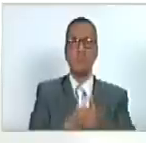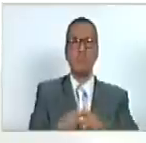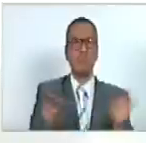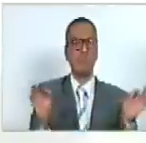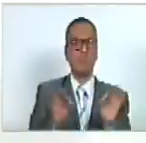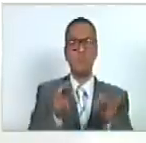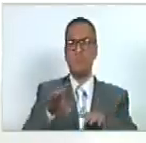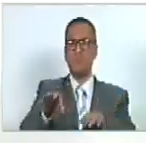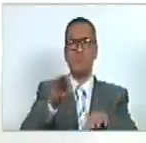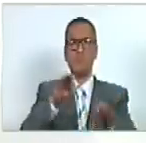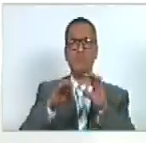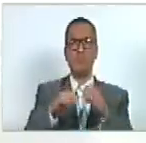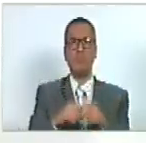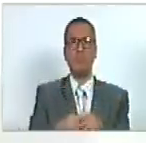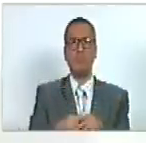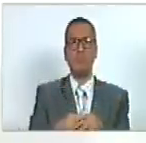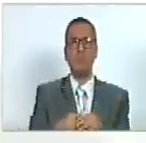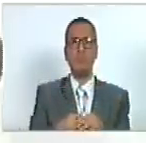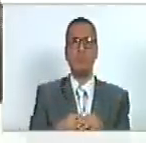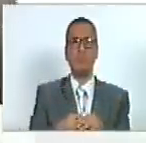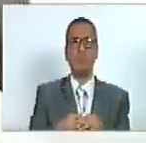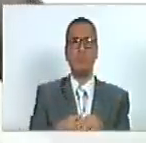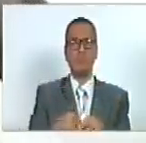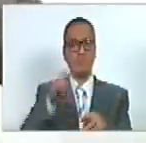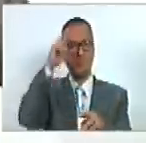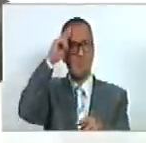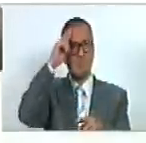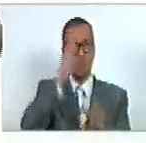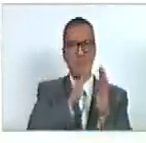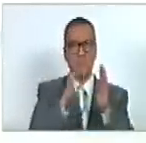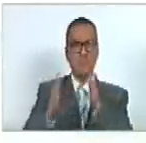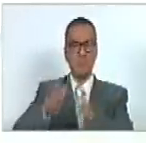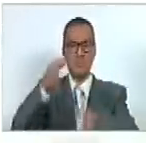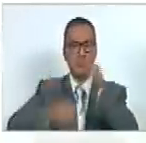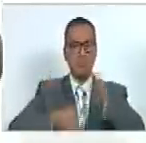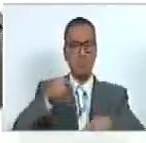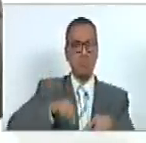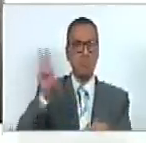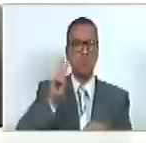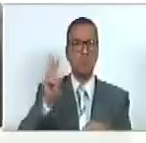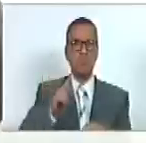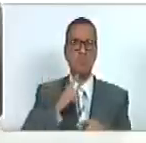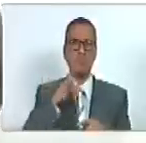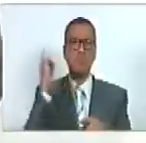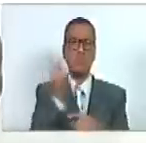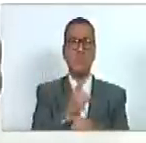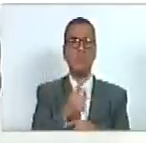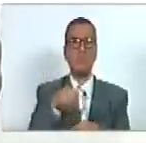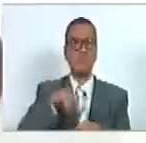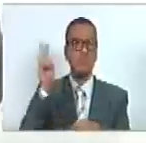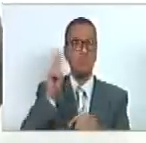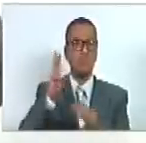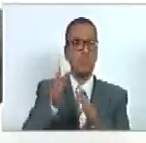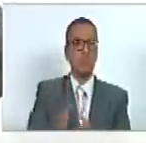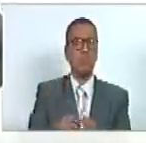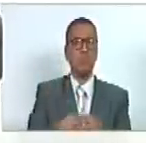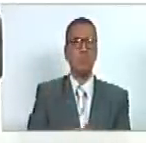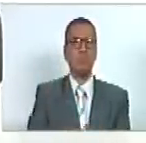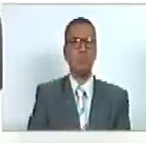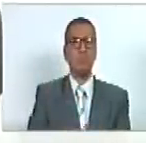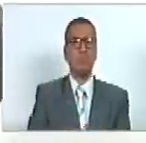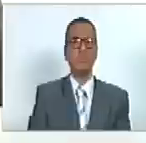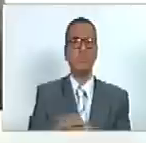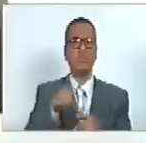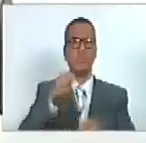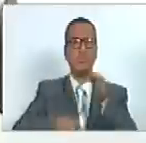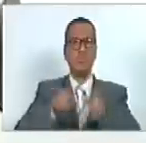lesiva y sin respetar el ordenamiento jurídico de Venezuela, había demandado a Venezuela en